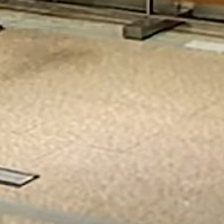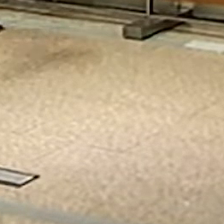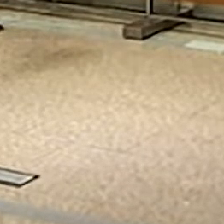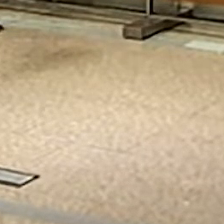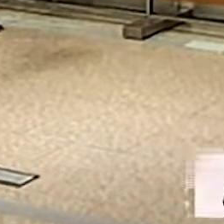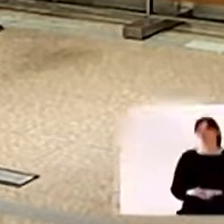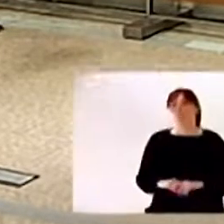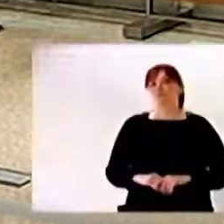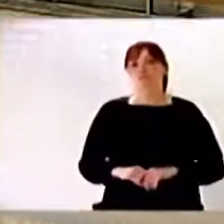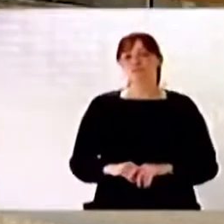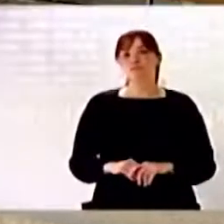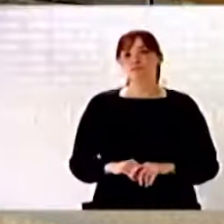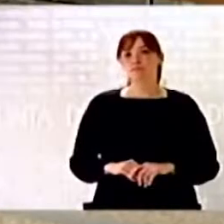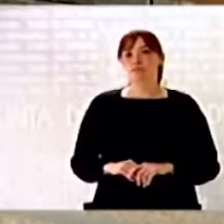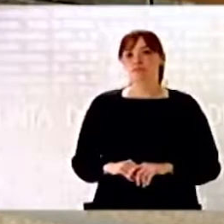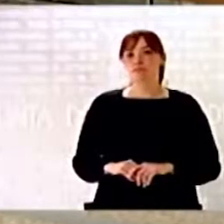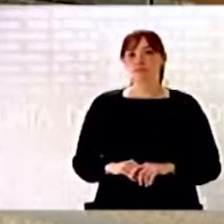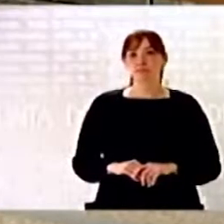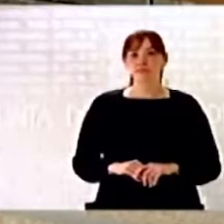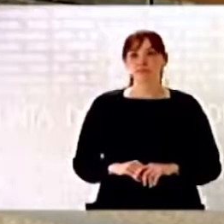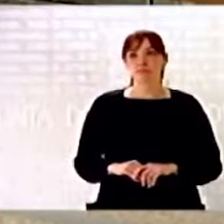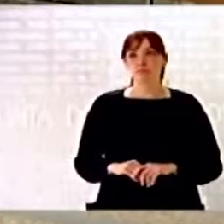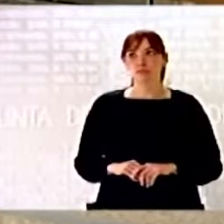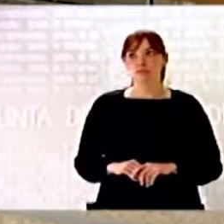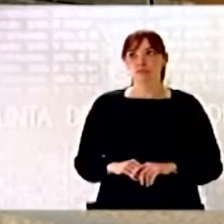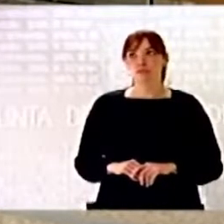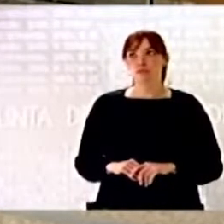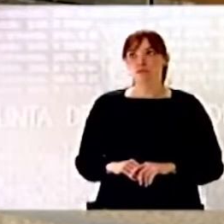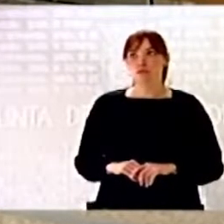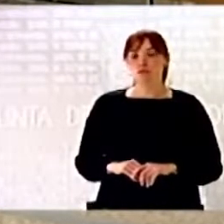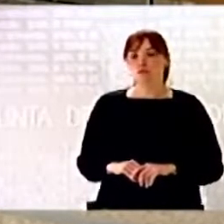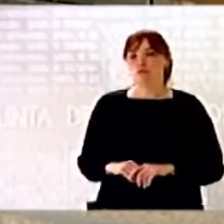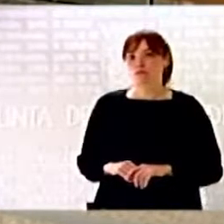Bueno, cuando vosotros digáis,